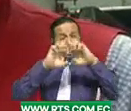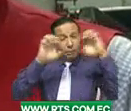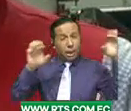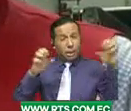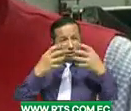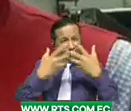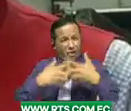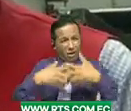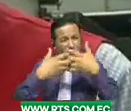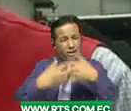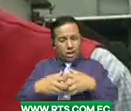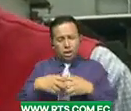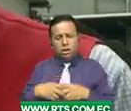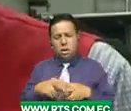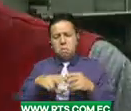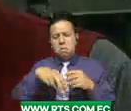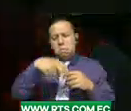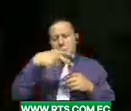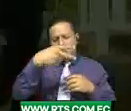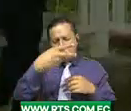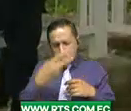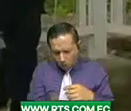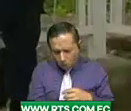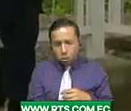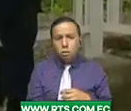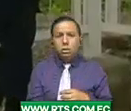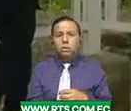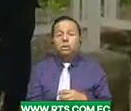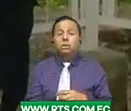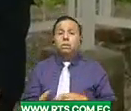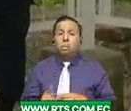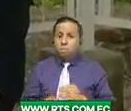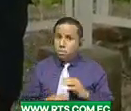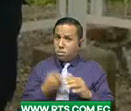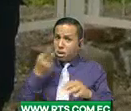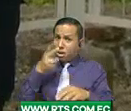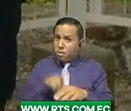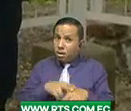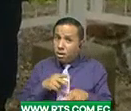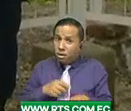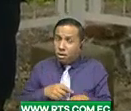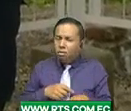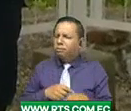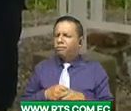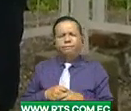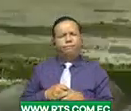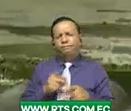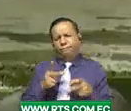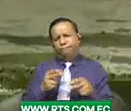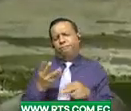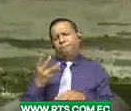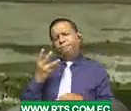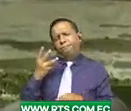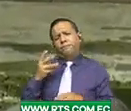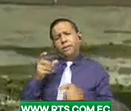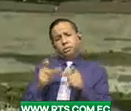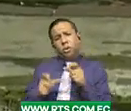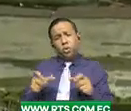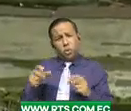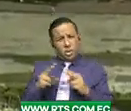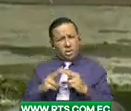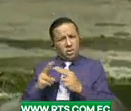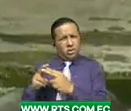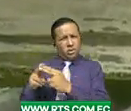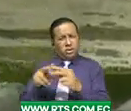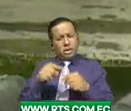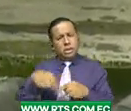plásticos cayó la persona. No es la primera vez que se da una situación como esta en el sitio. Colaboradores del lugar,